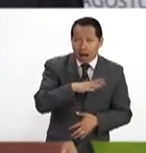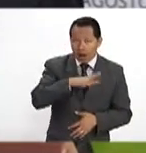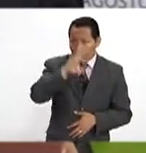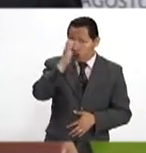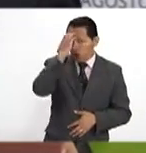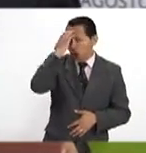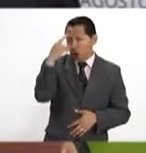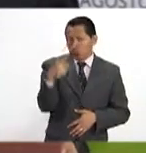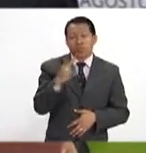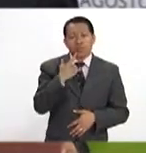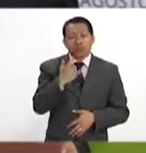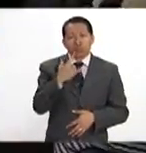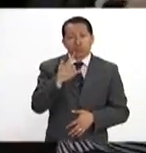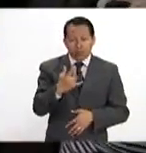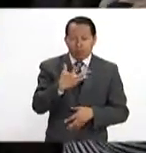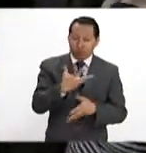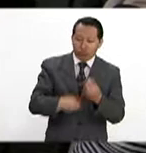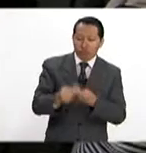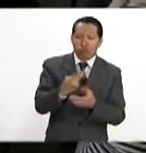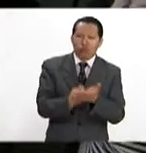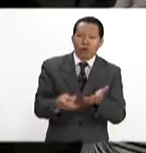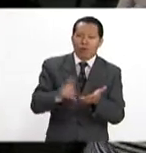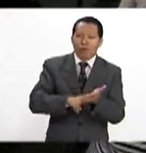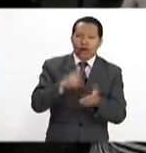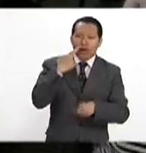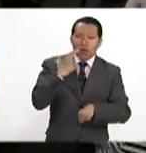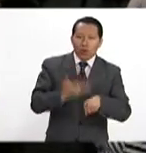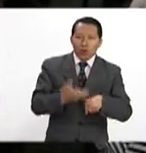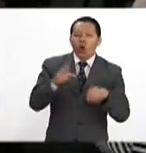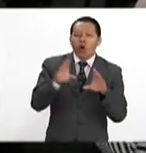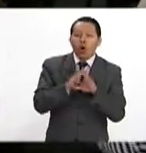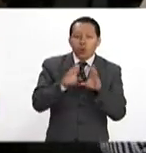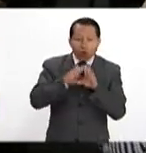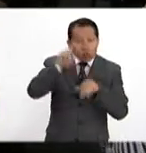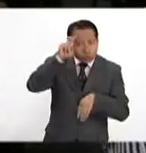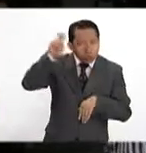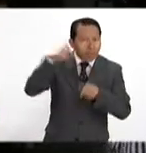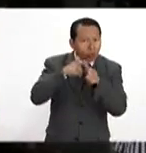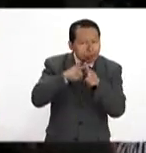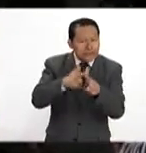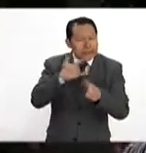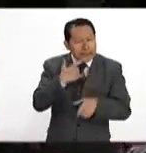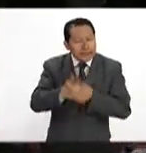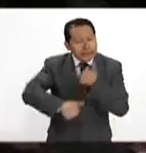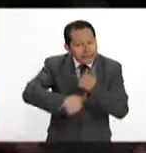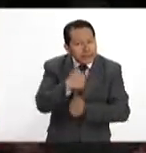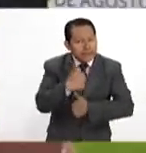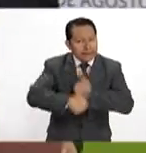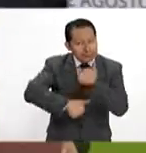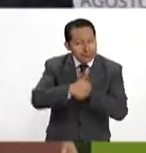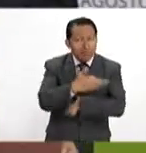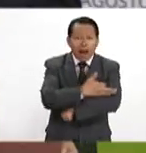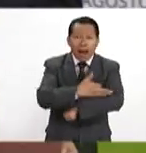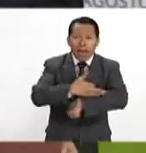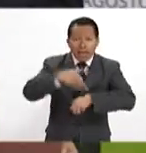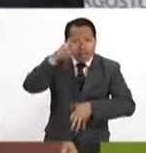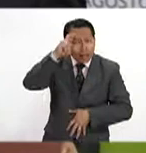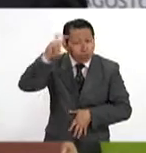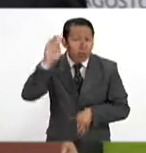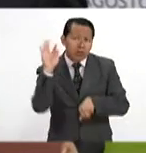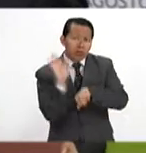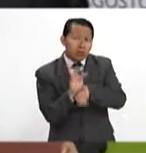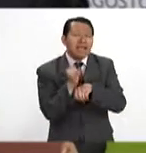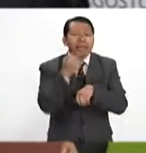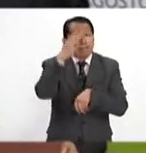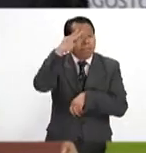gran responsabilidad, la de seguir trabajando por sus sueños, por los sueños de sus familias y por los sueños de México, y